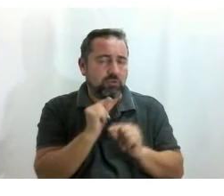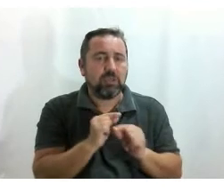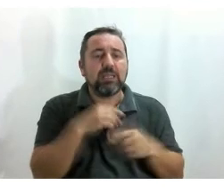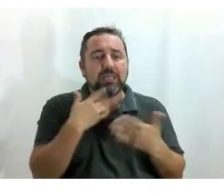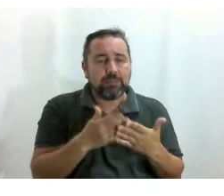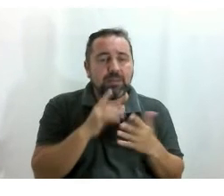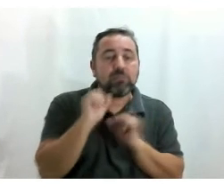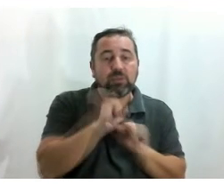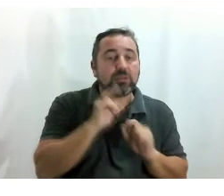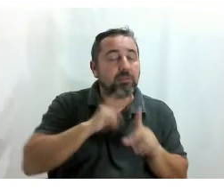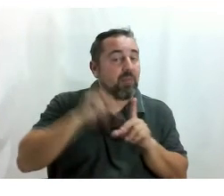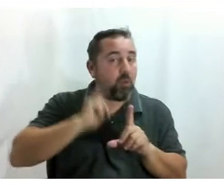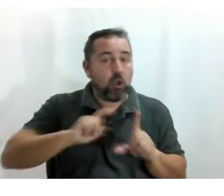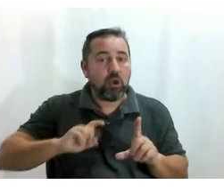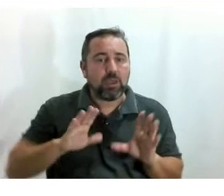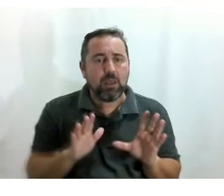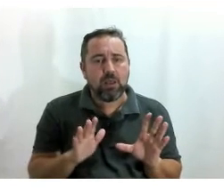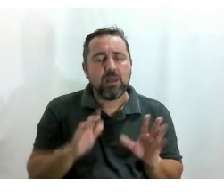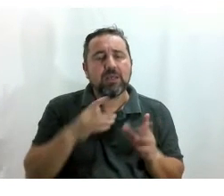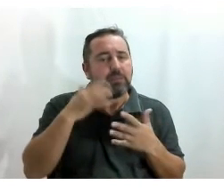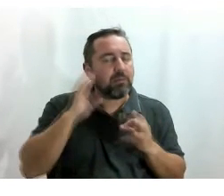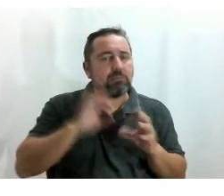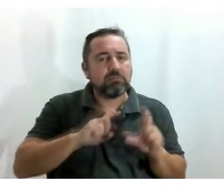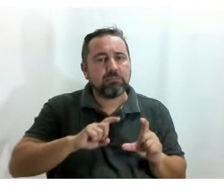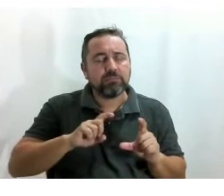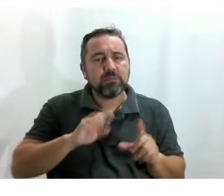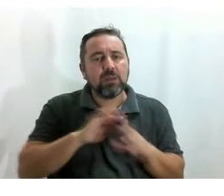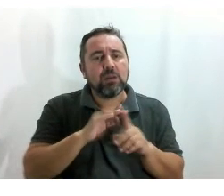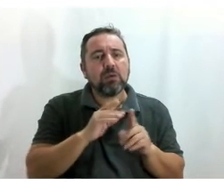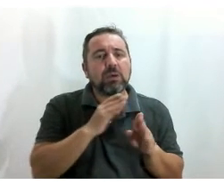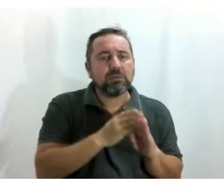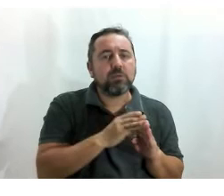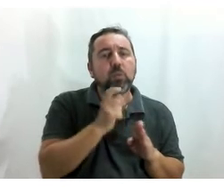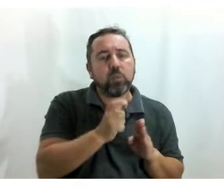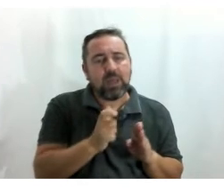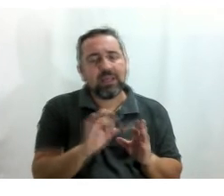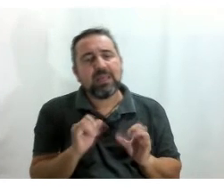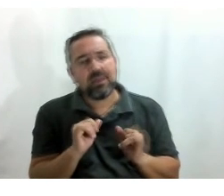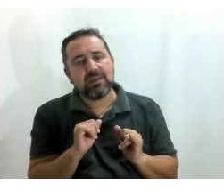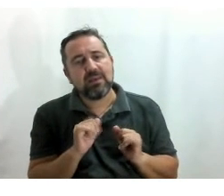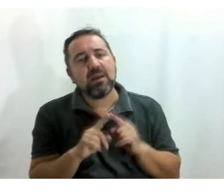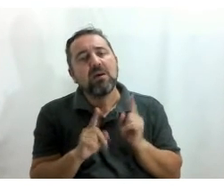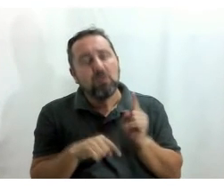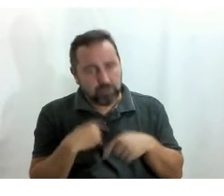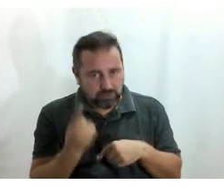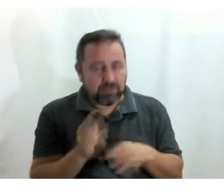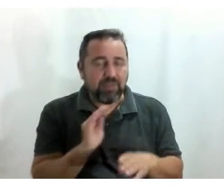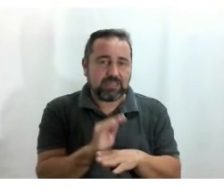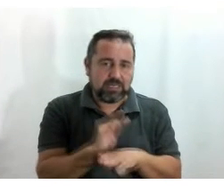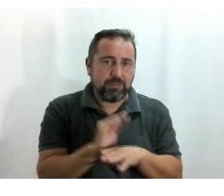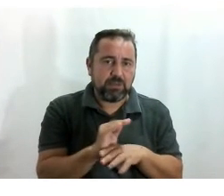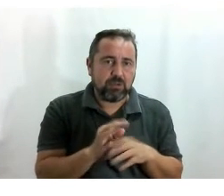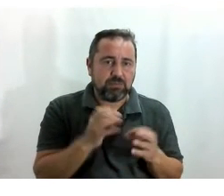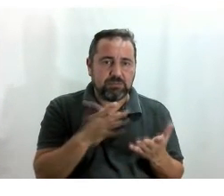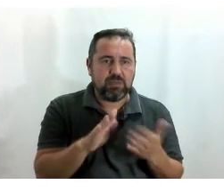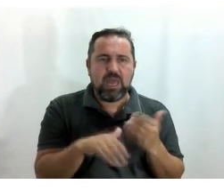audiológica cuando tanto durante como posteriormente al tratamiento,